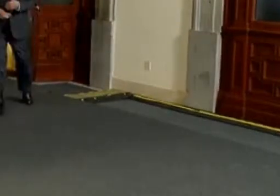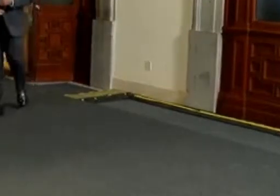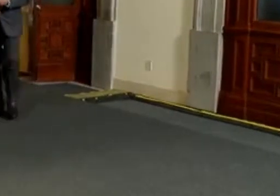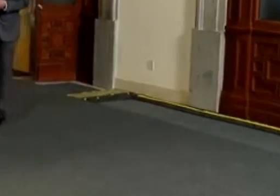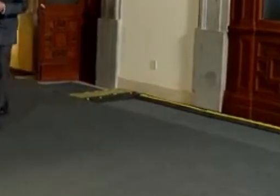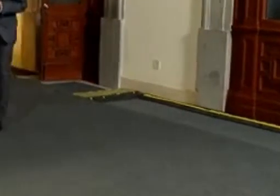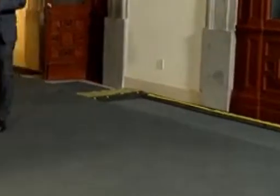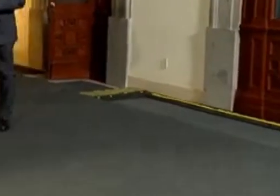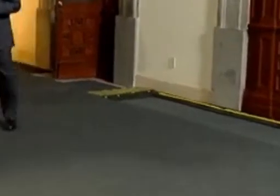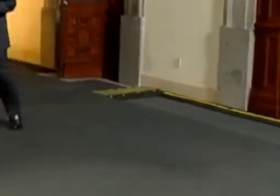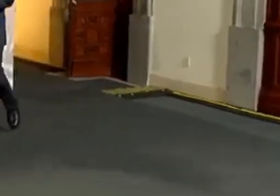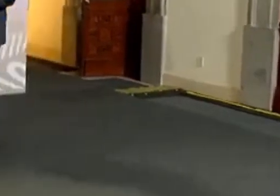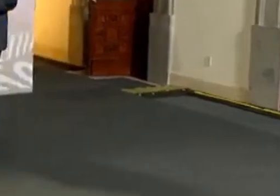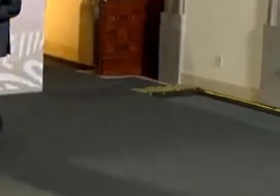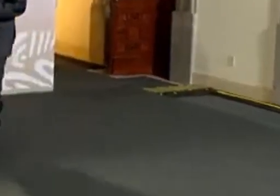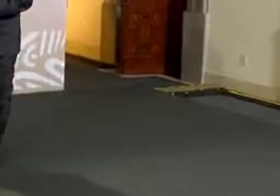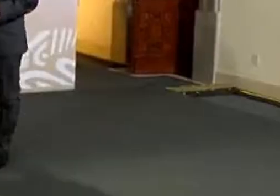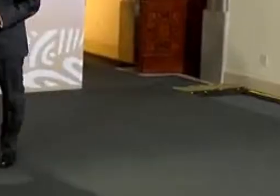Buenos días.